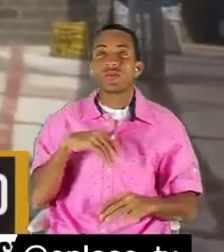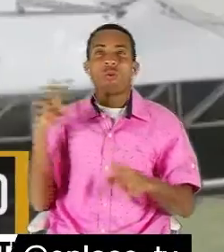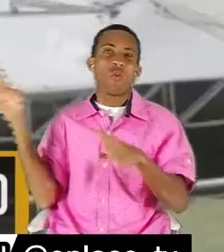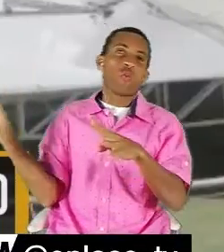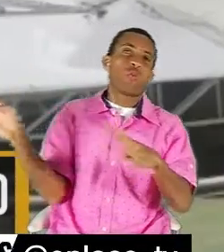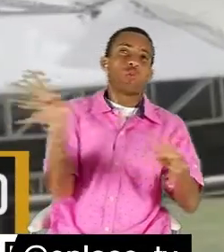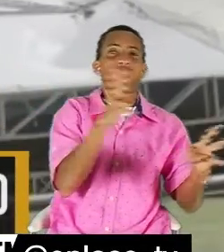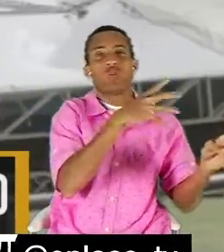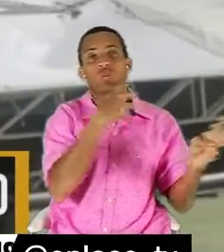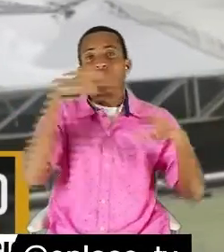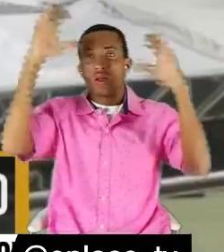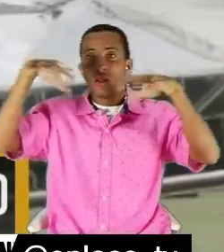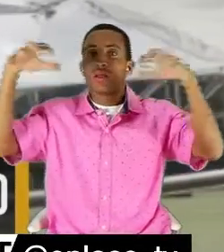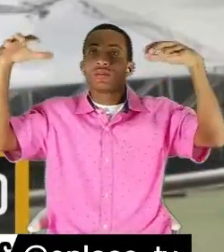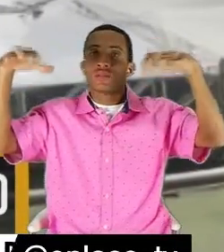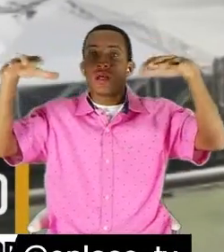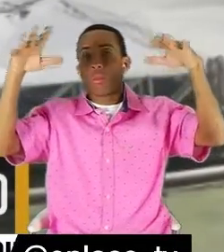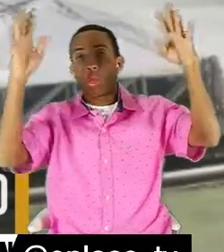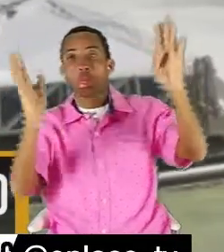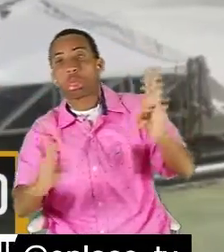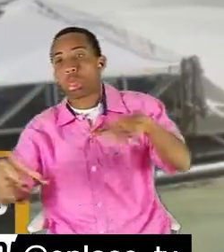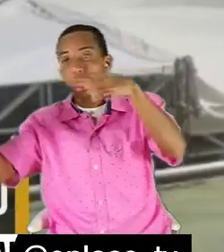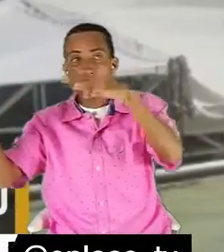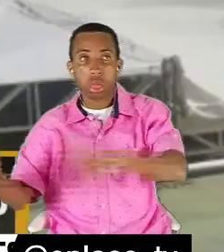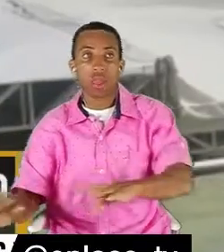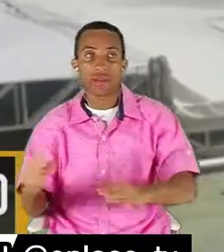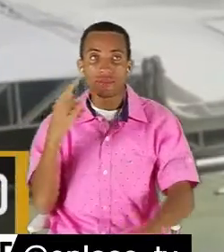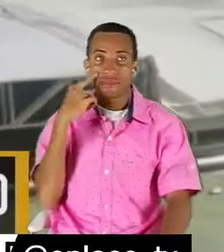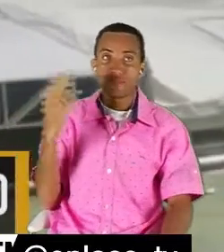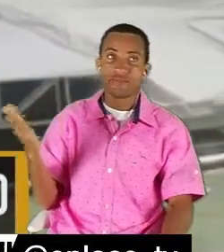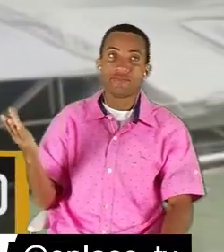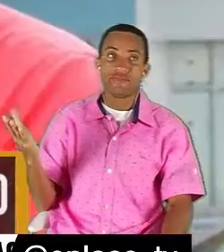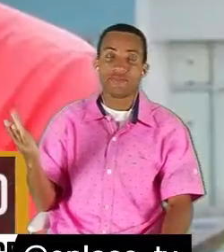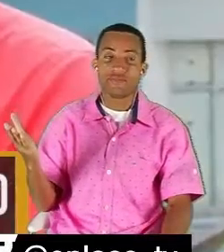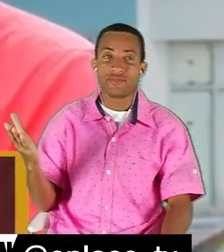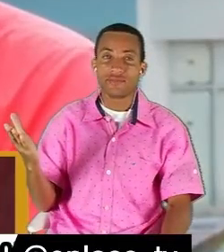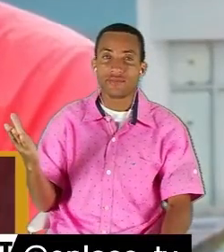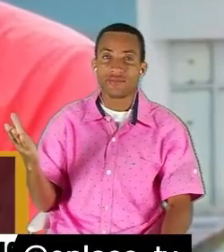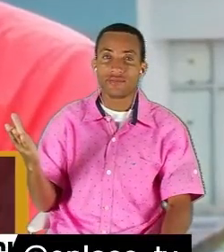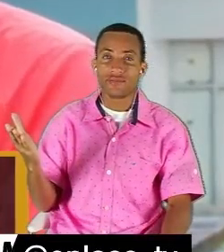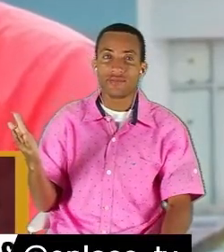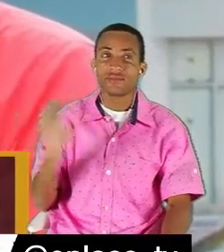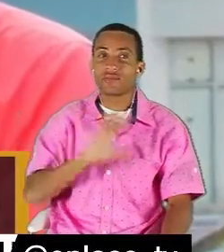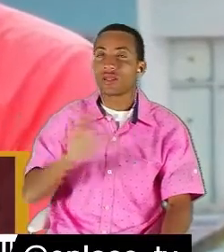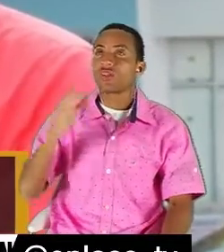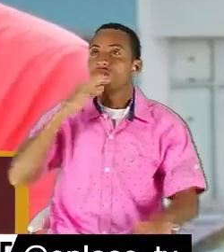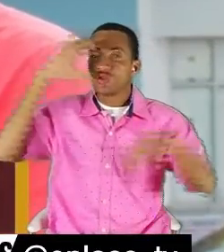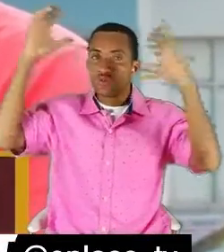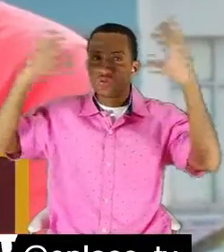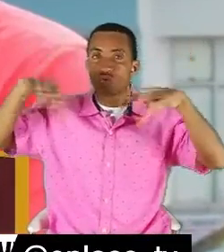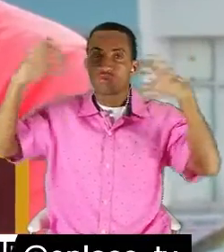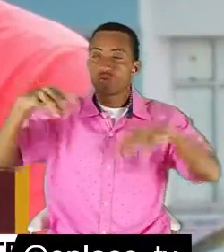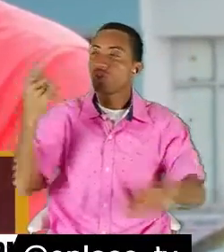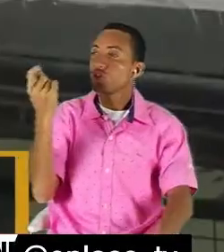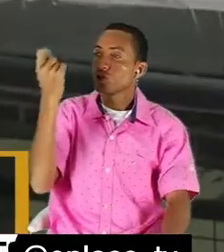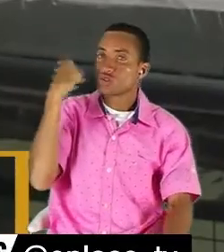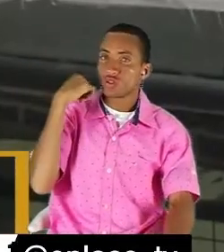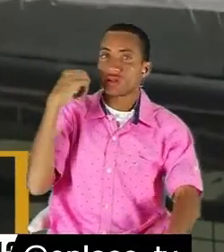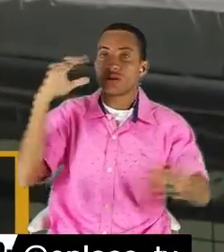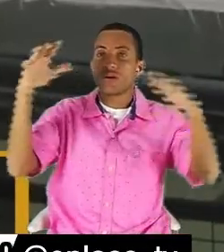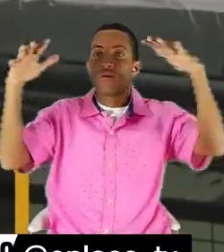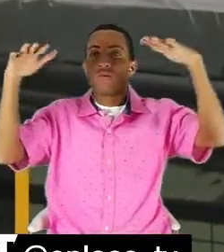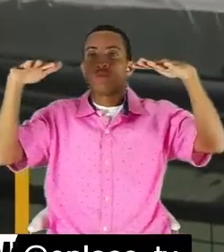ya instalada. Este fue el estado en el que quedó. Pues debido a la fuerte tormenta que nos causó el día de ayer la caída del